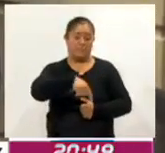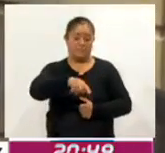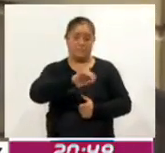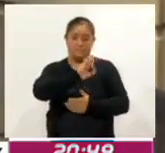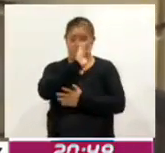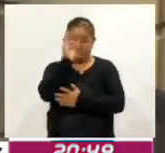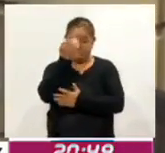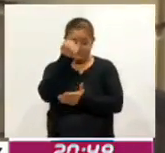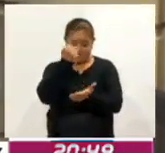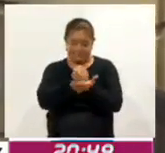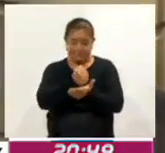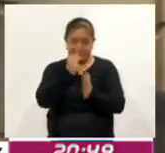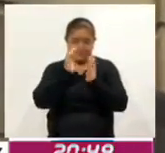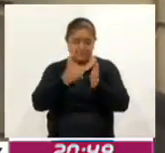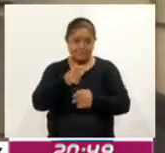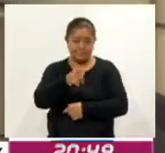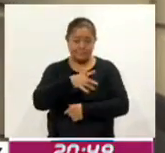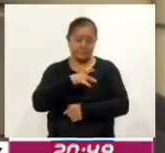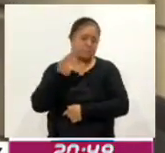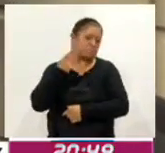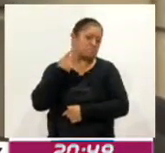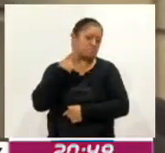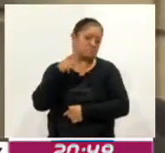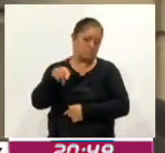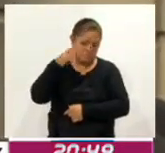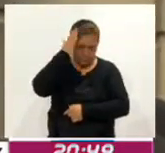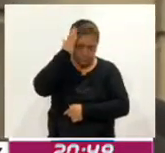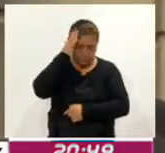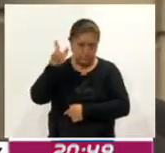reformas le han significado un alto costo político al mandatario, que